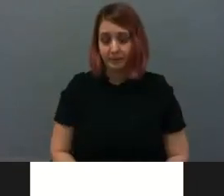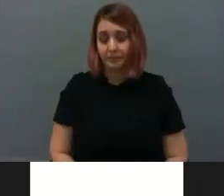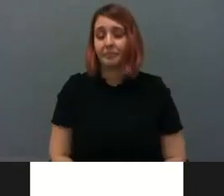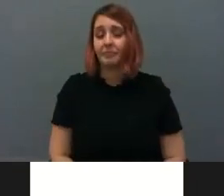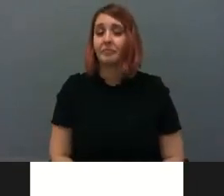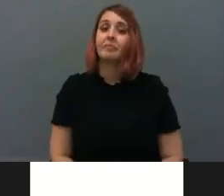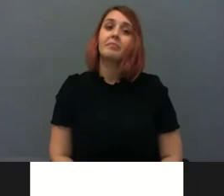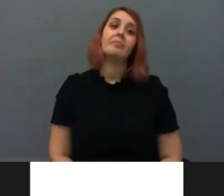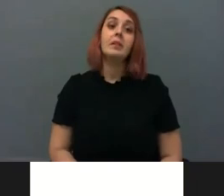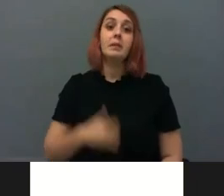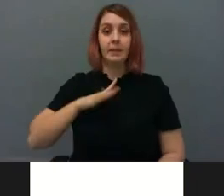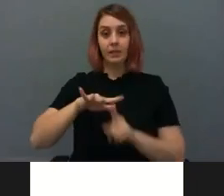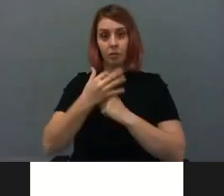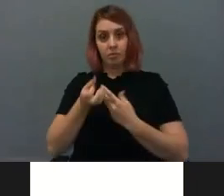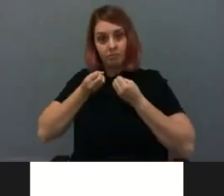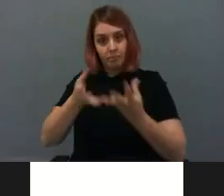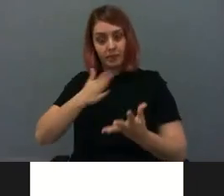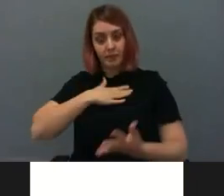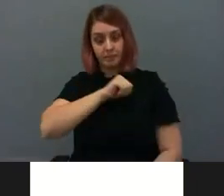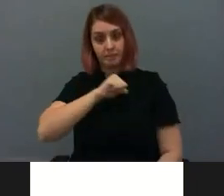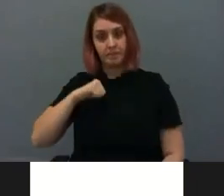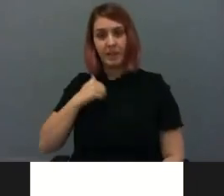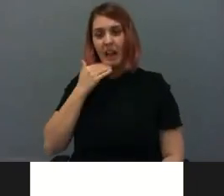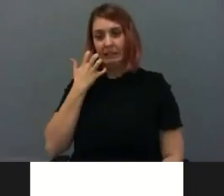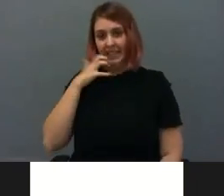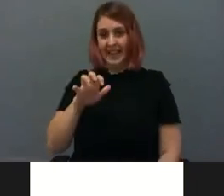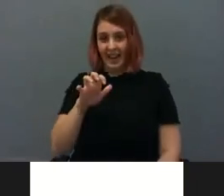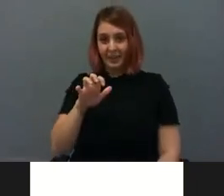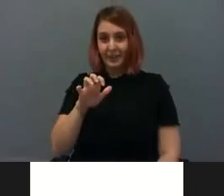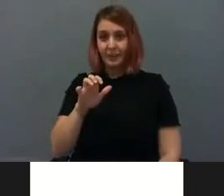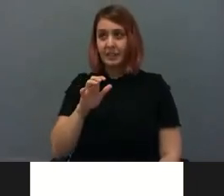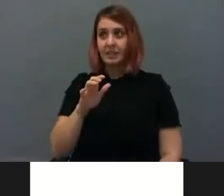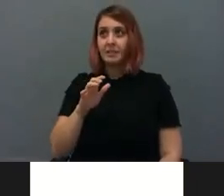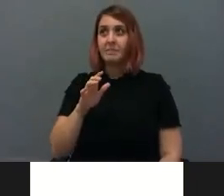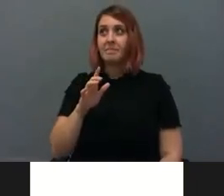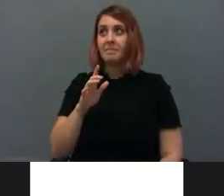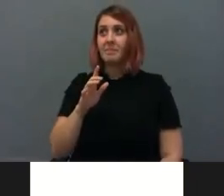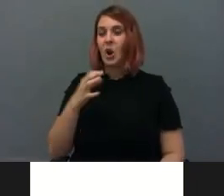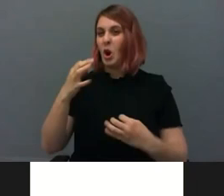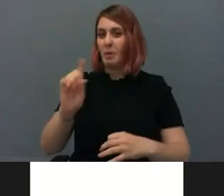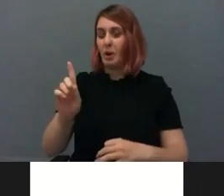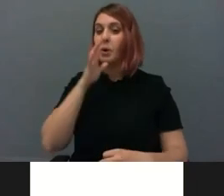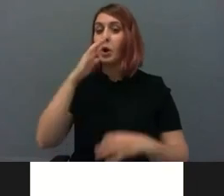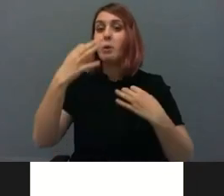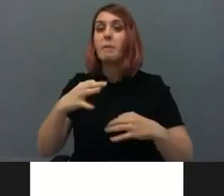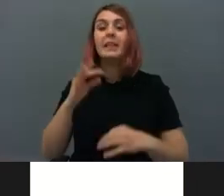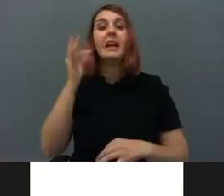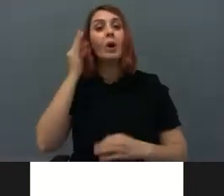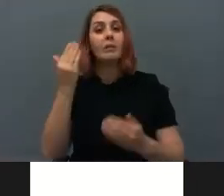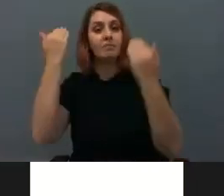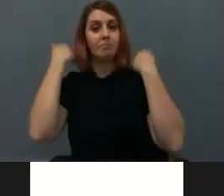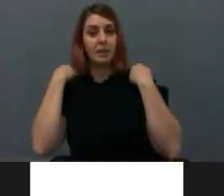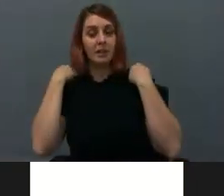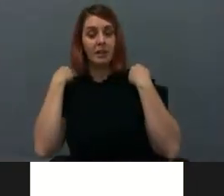Bueno, paso a hablar de mi caso. Mi caso particularmente es atípico. No es que sea raro, pero normalmente son las mujeres las que renuncian a su